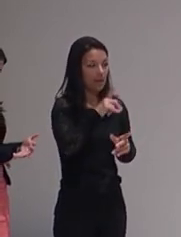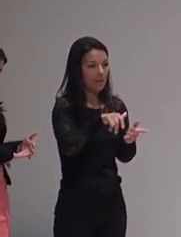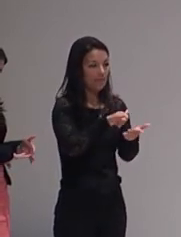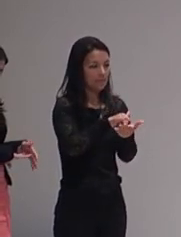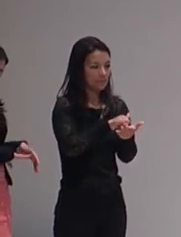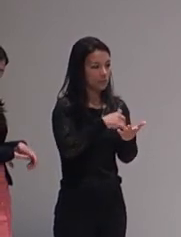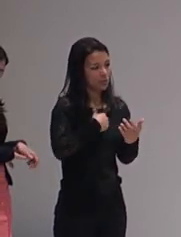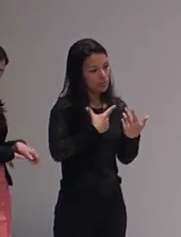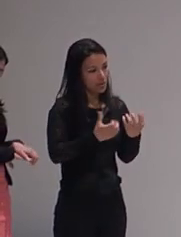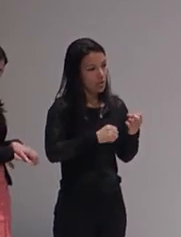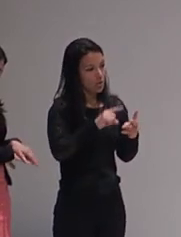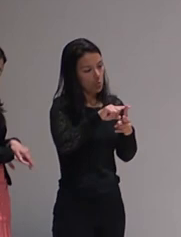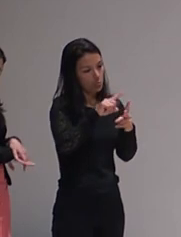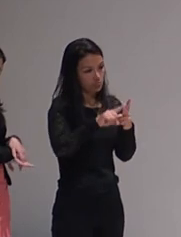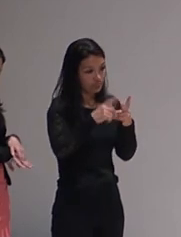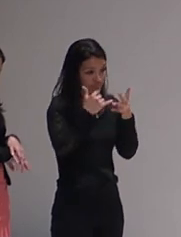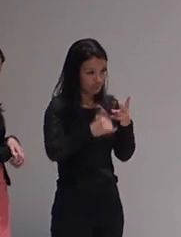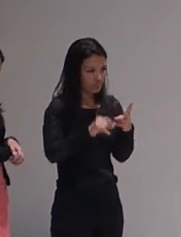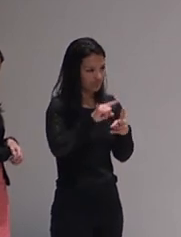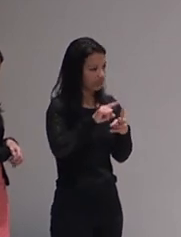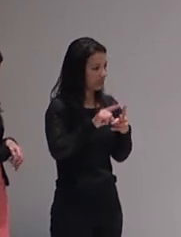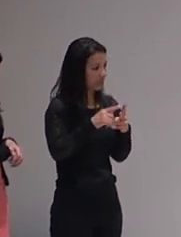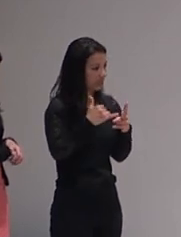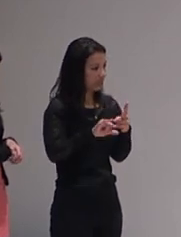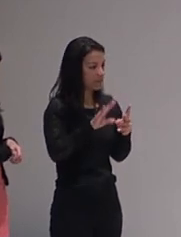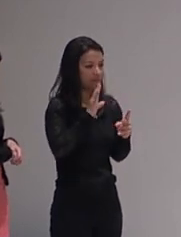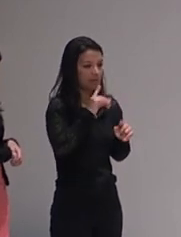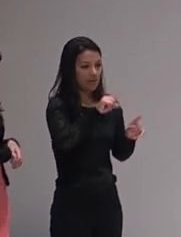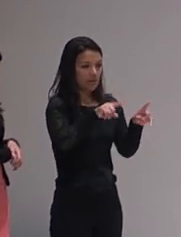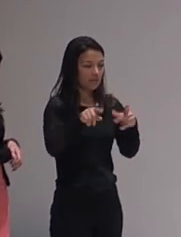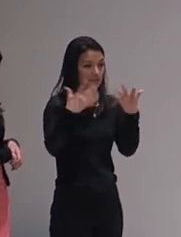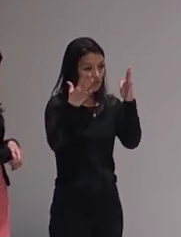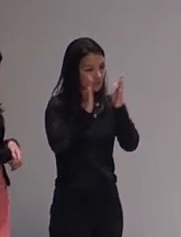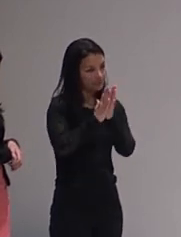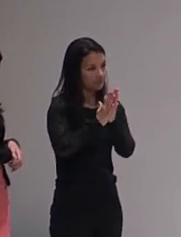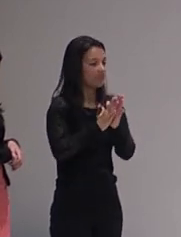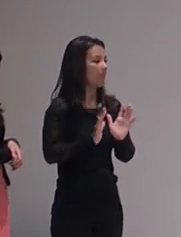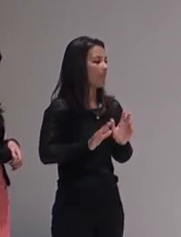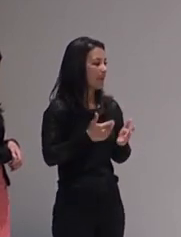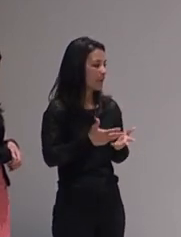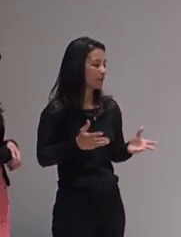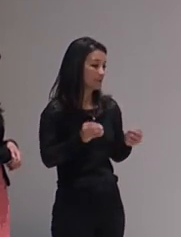que quisiera decir antes de cerrar y para darle al público la oportunidad de que aplauda, entre otras cosas.